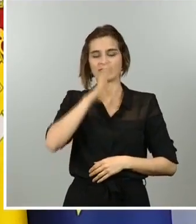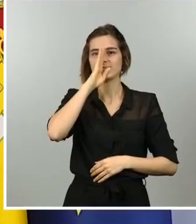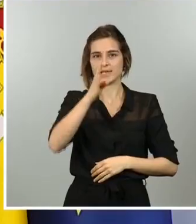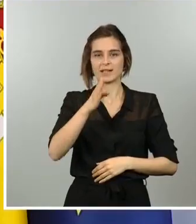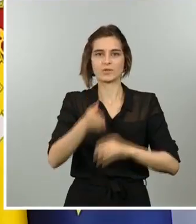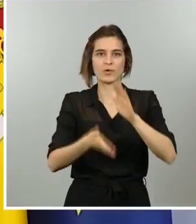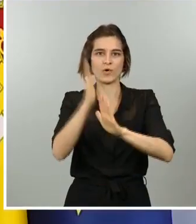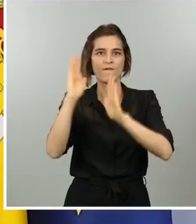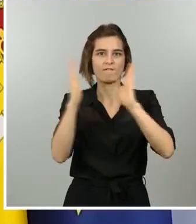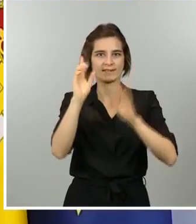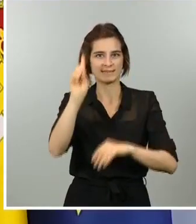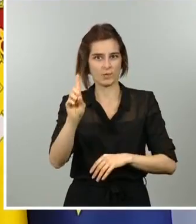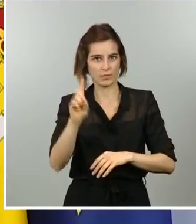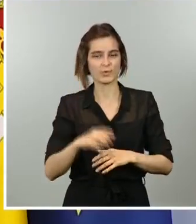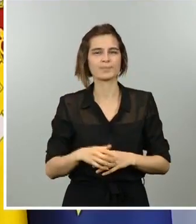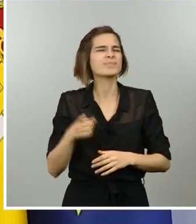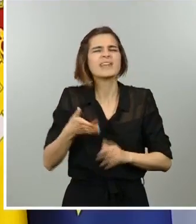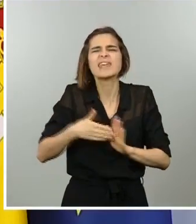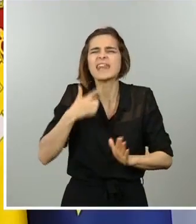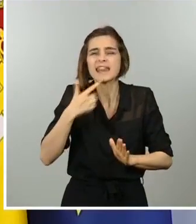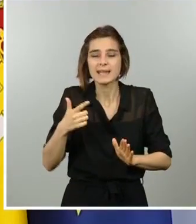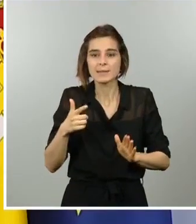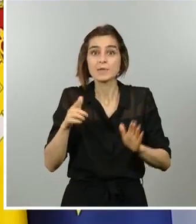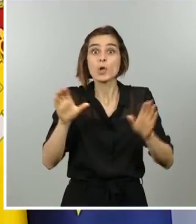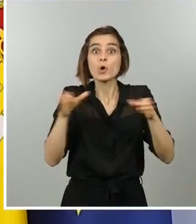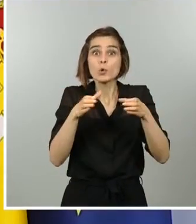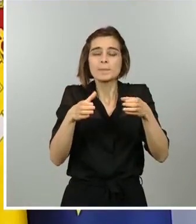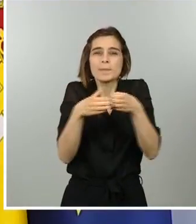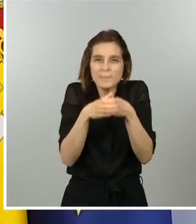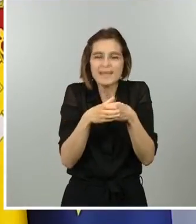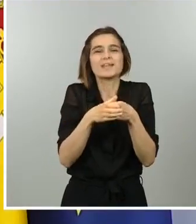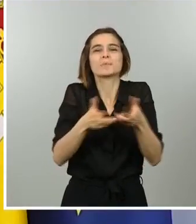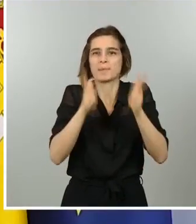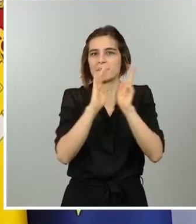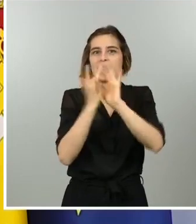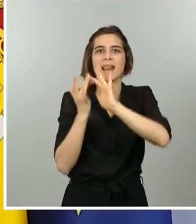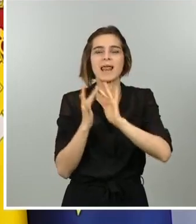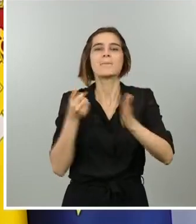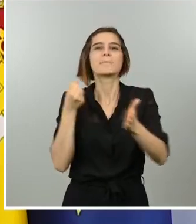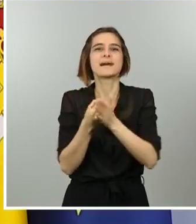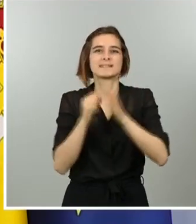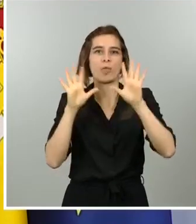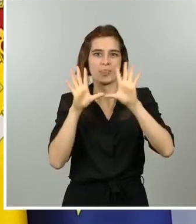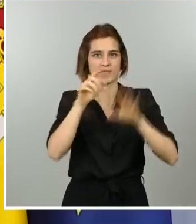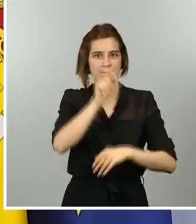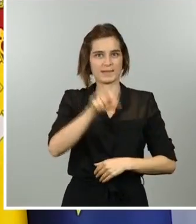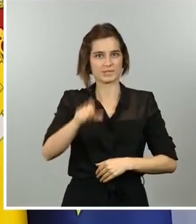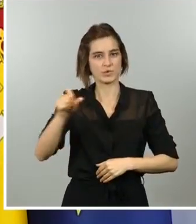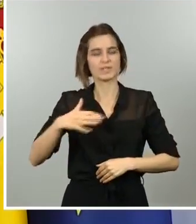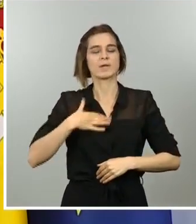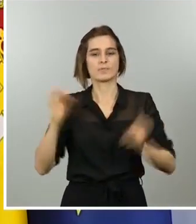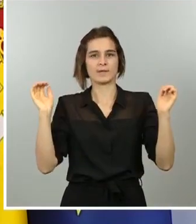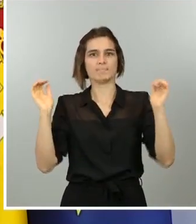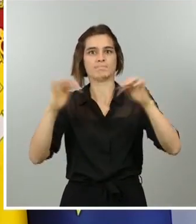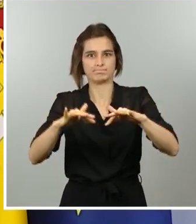permite un contacto social en grupos reducidos que hemos fijado en un límite máximo de 10 personas. Por lo tanto, 10 personas podrán coincidir, bien sea en